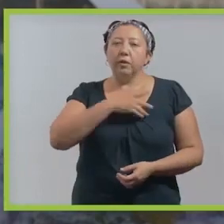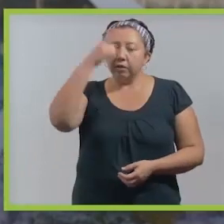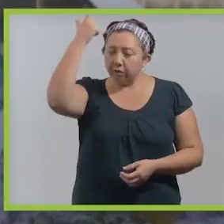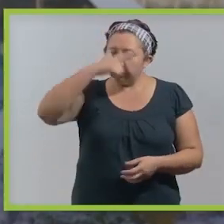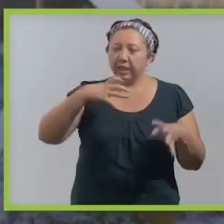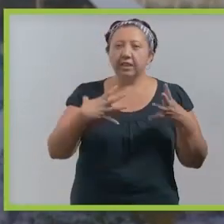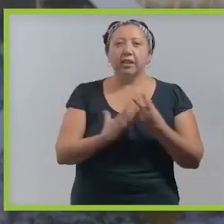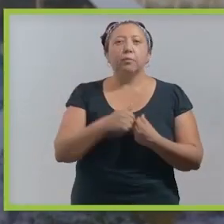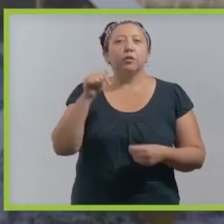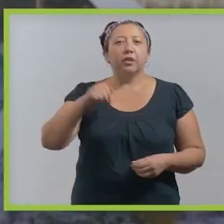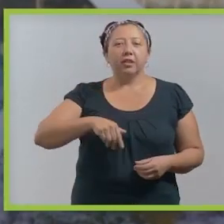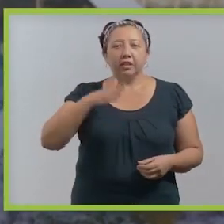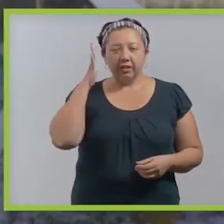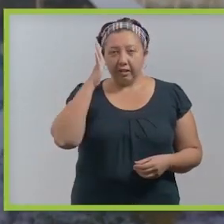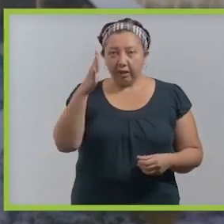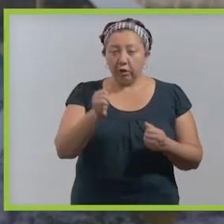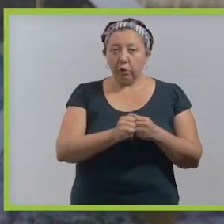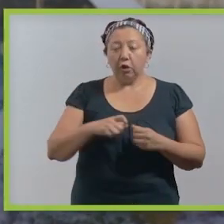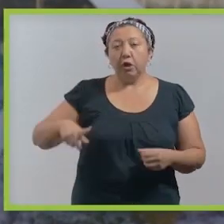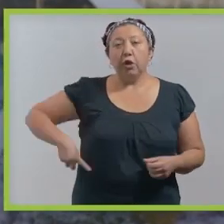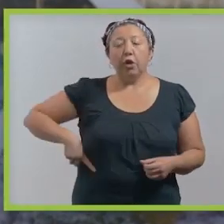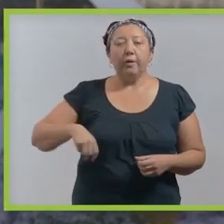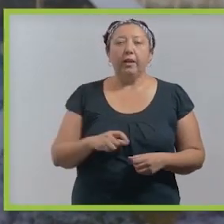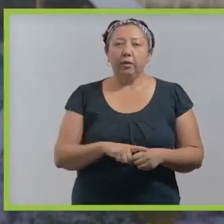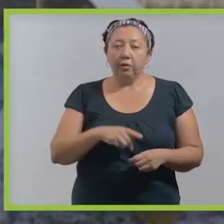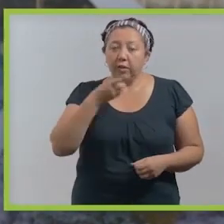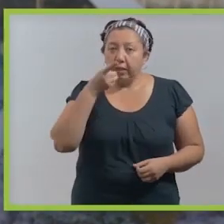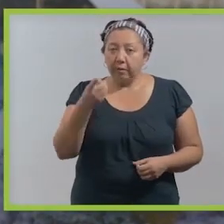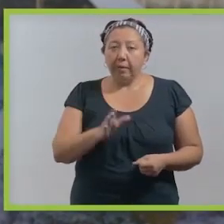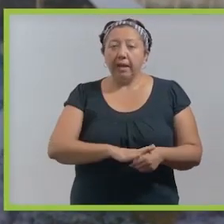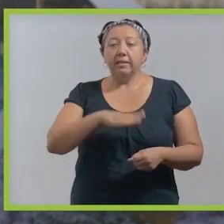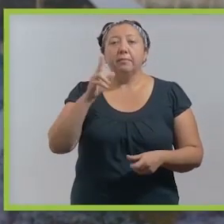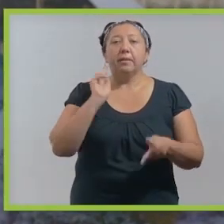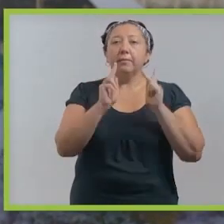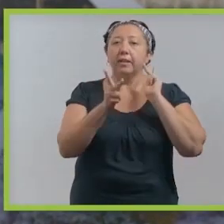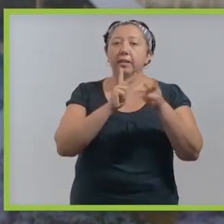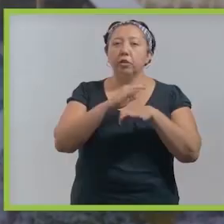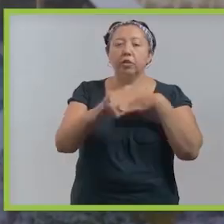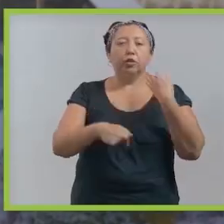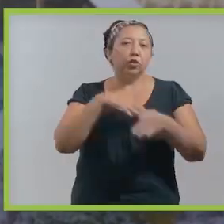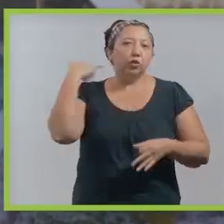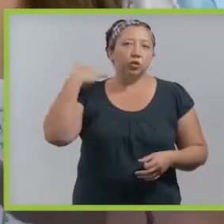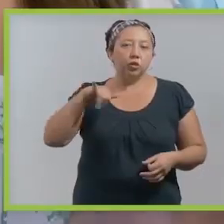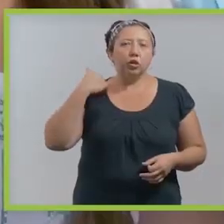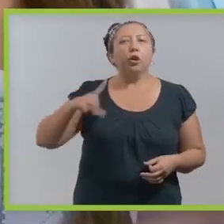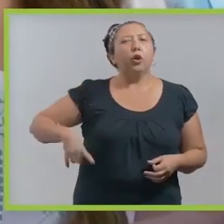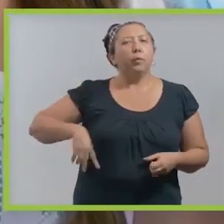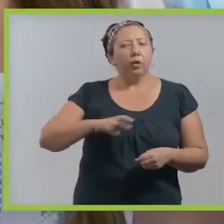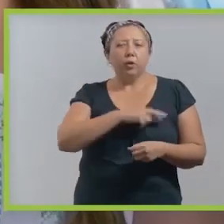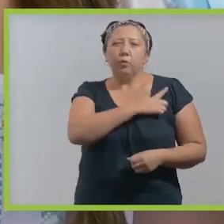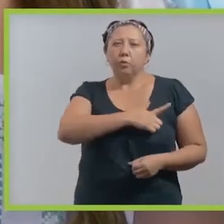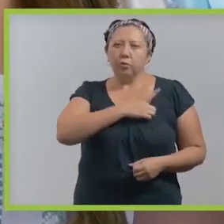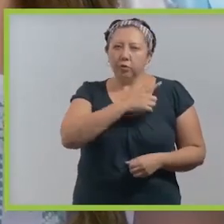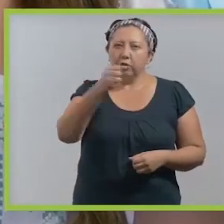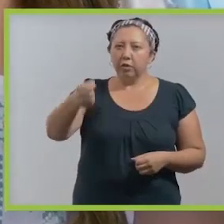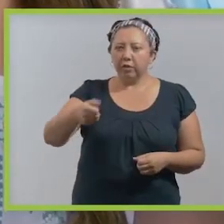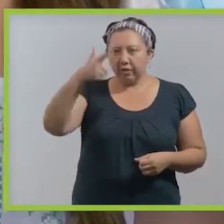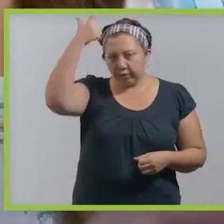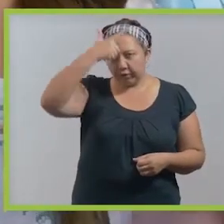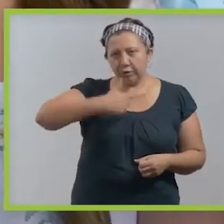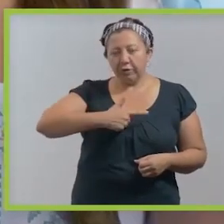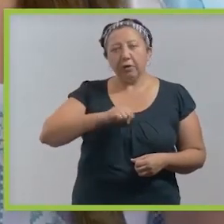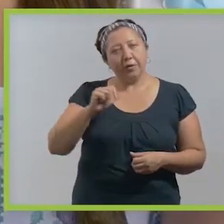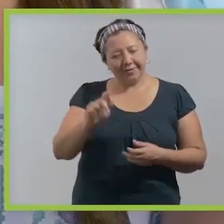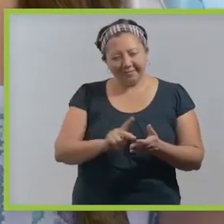Muy buenas noches, estamos aquí directo con el Gober, una ocasión más para platicar con todos los yucatecos. Gobernador, qué gusto saludarle esta